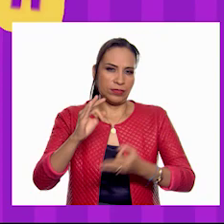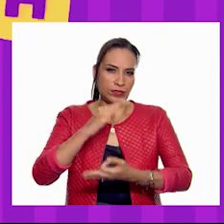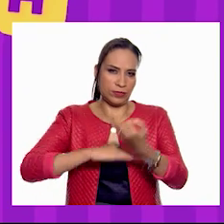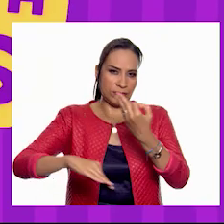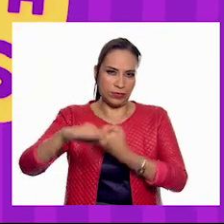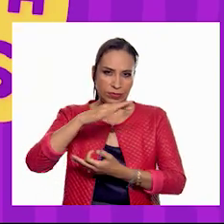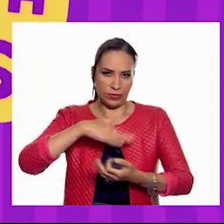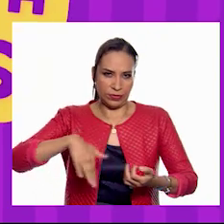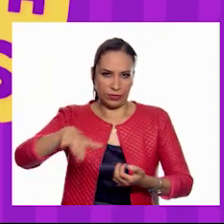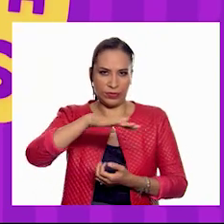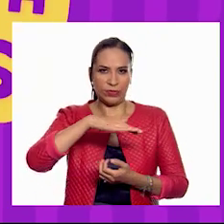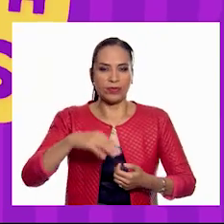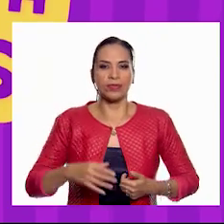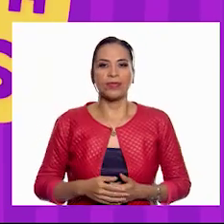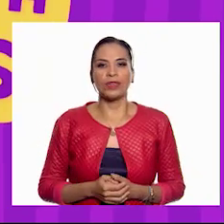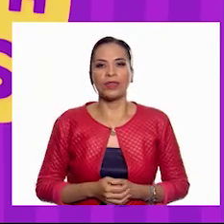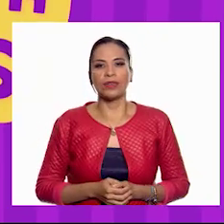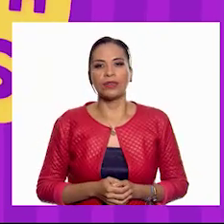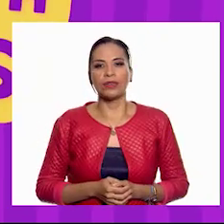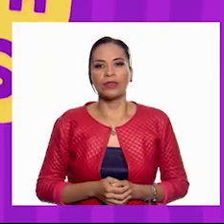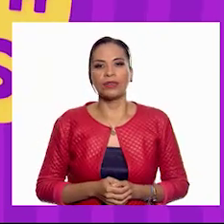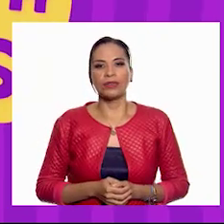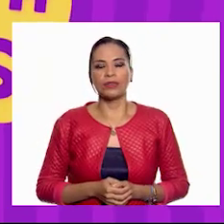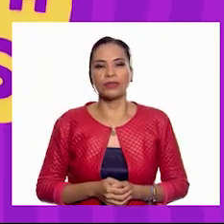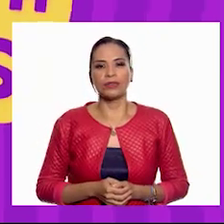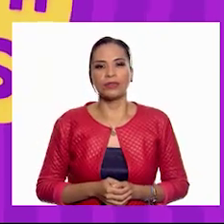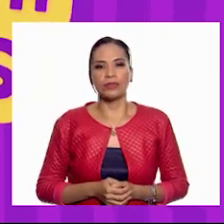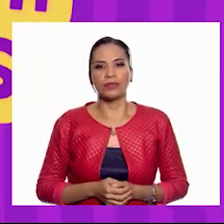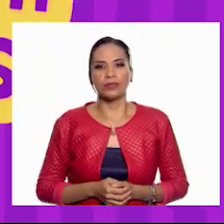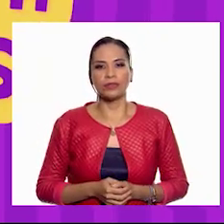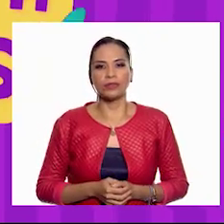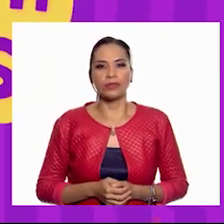los unos a los otros.